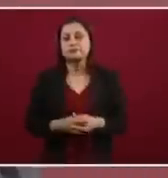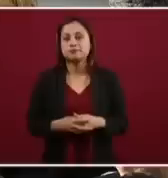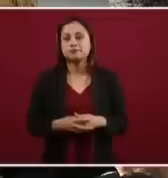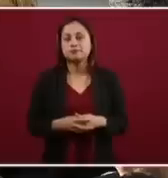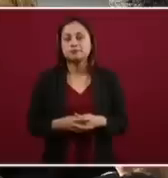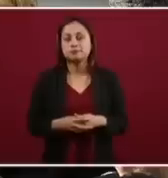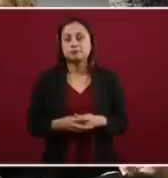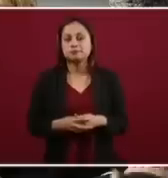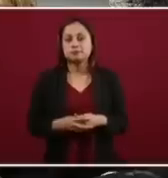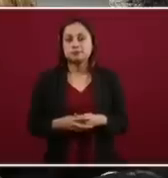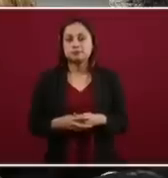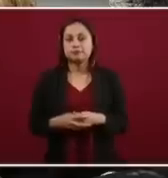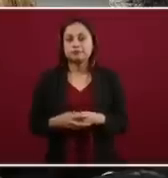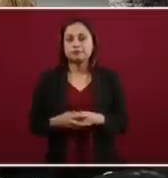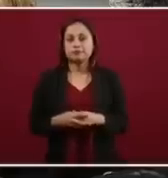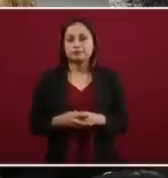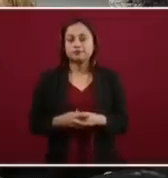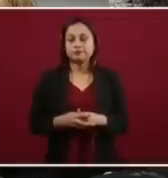tenemos